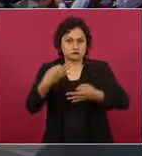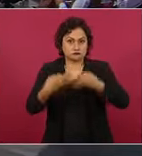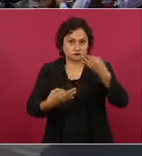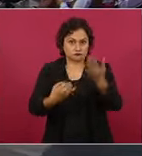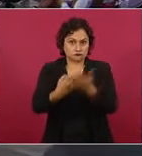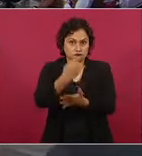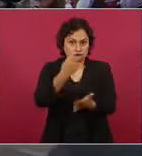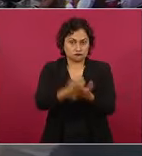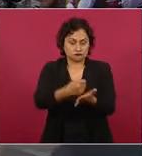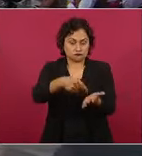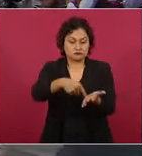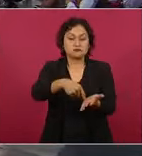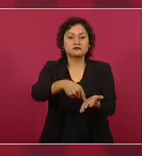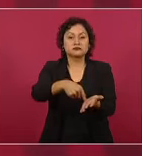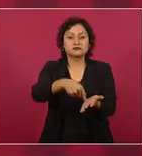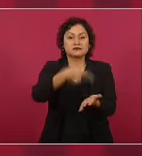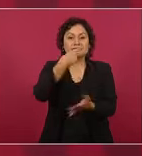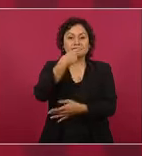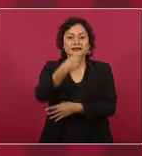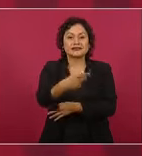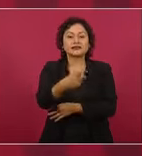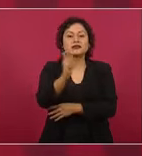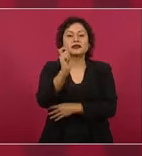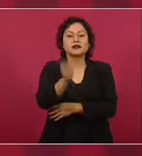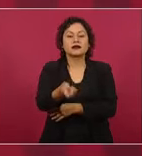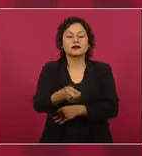diciendo que era excesiva